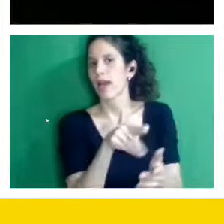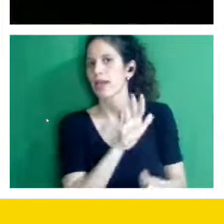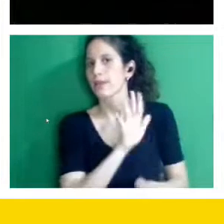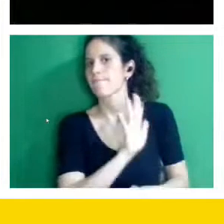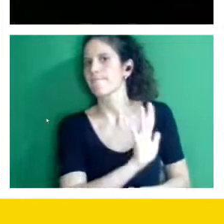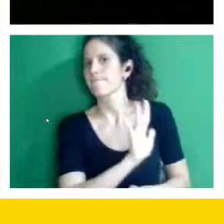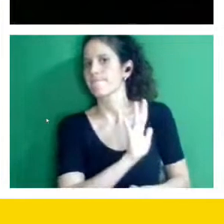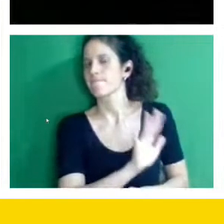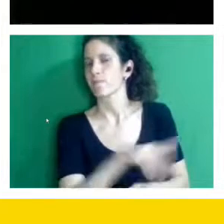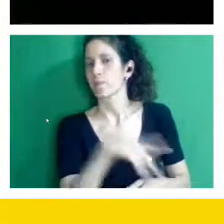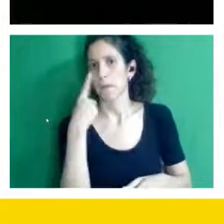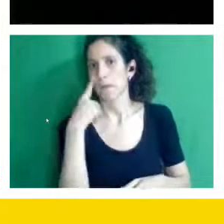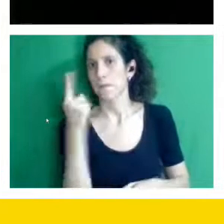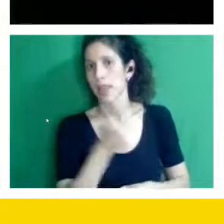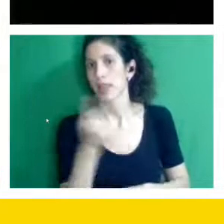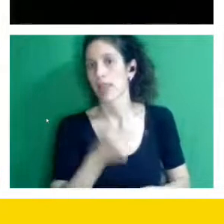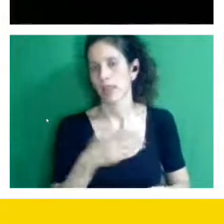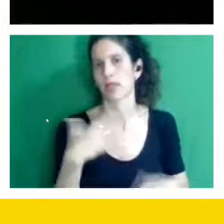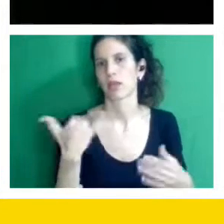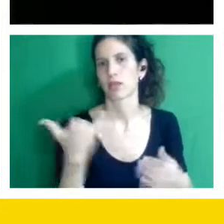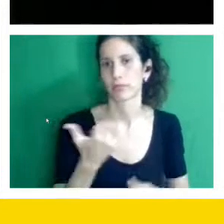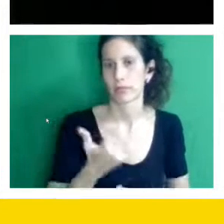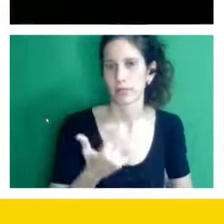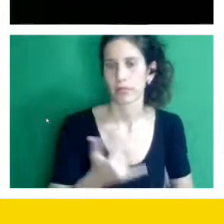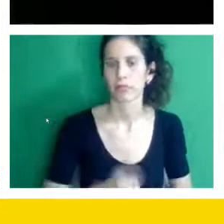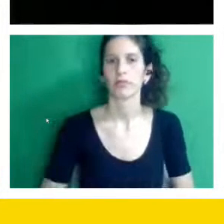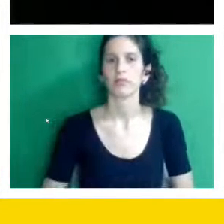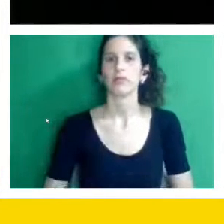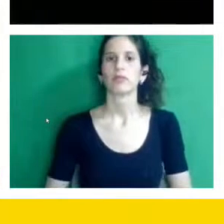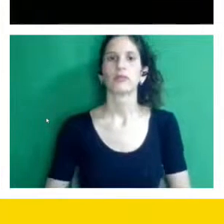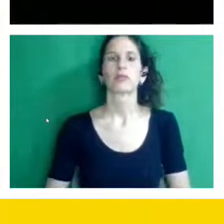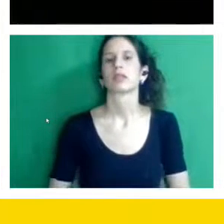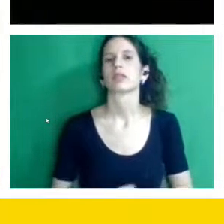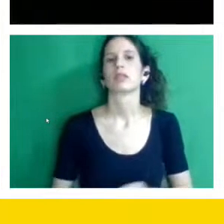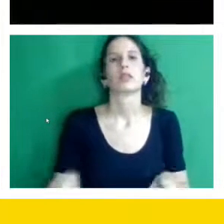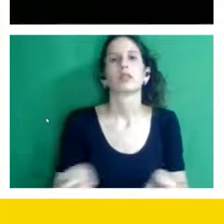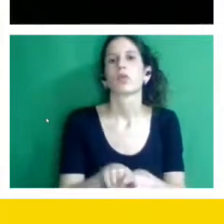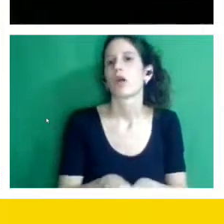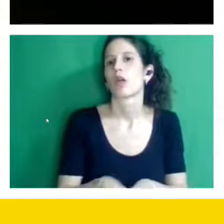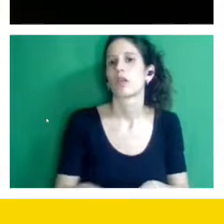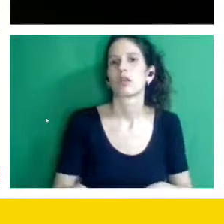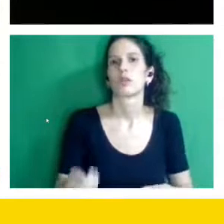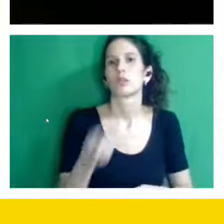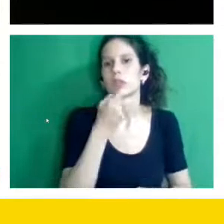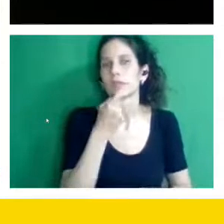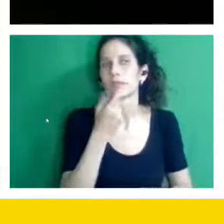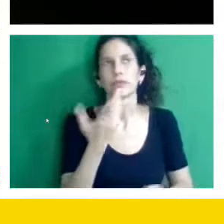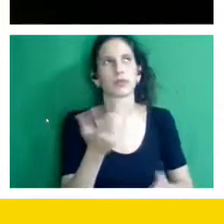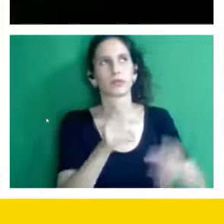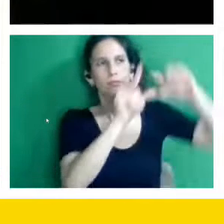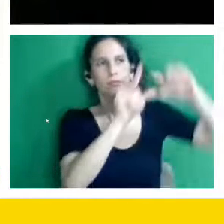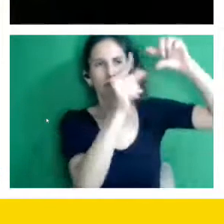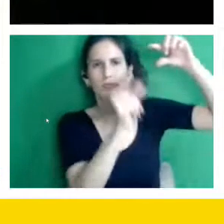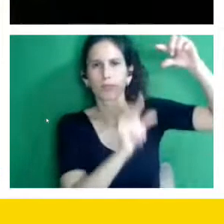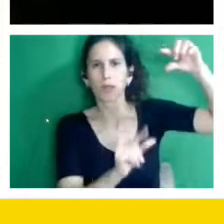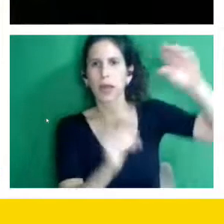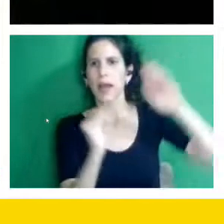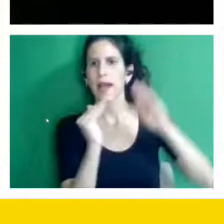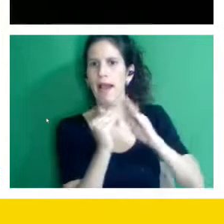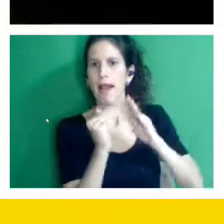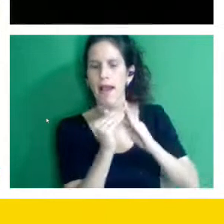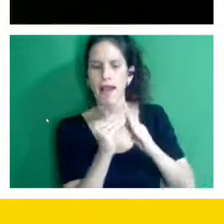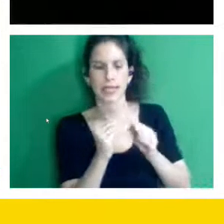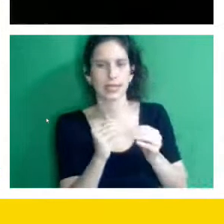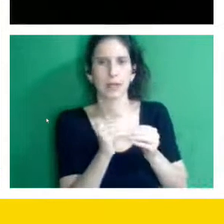mismos errores que hemos cometido en el pasado. La gente sigue viviendo en los bordes costeros, no tiene implementado zona de seguridad.